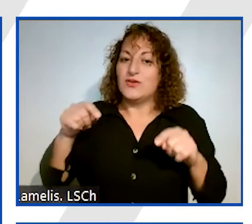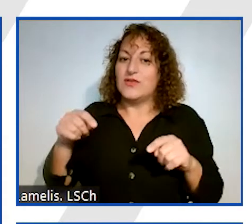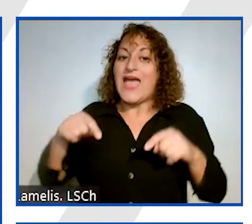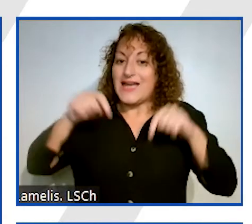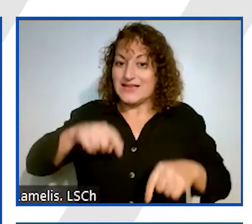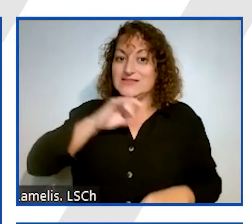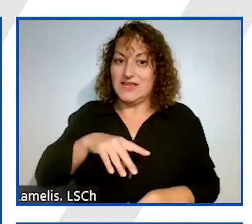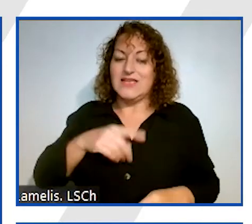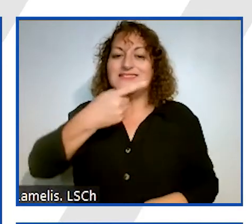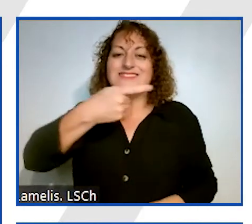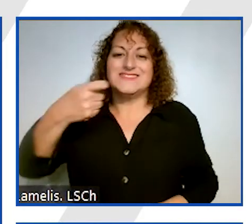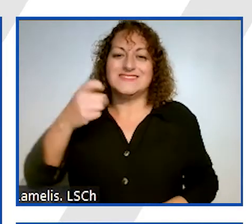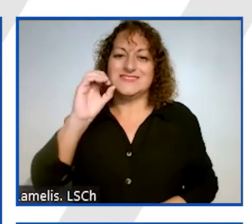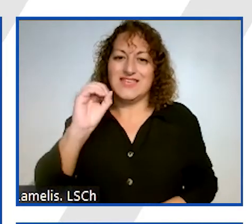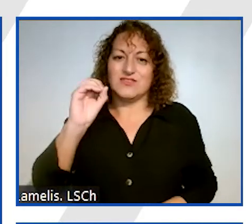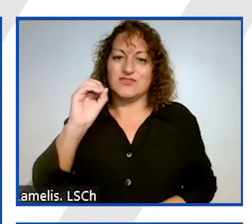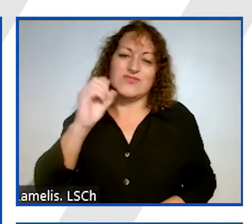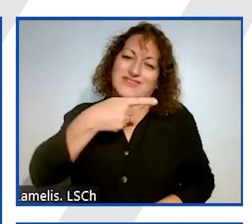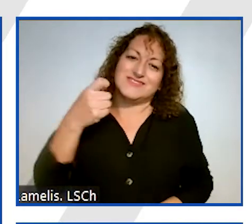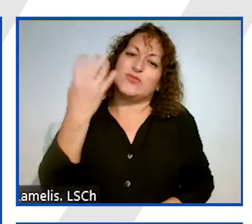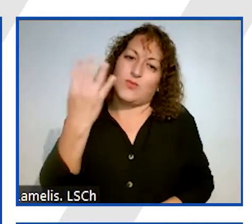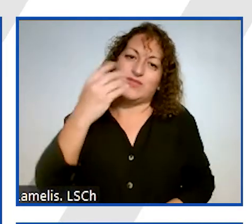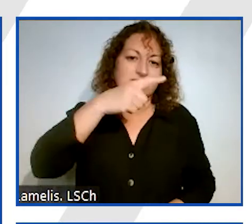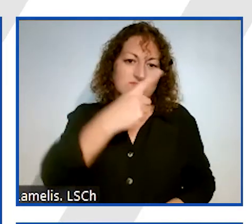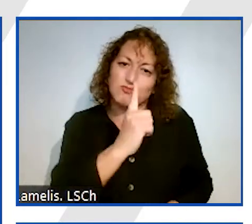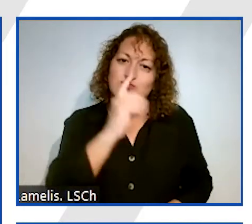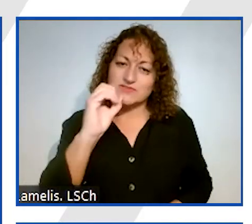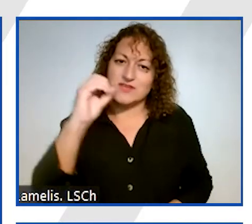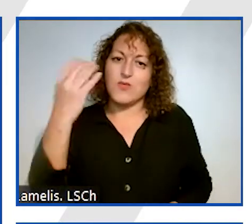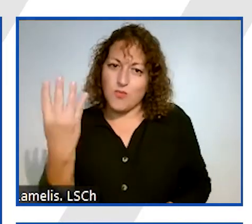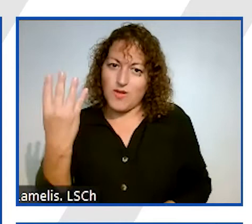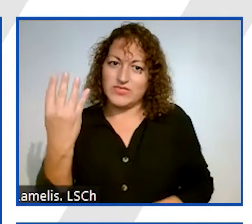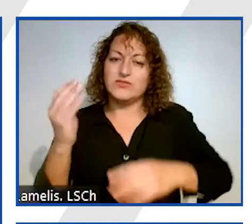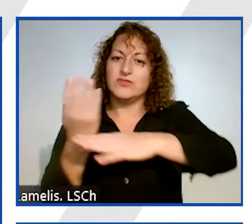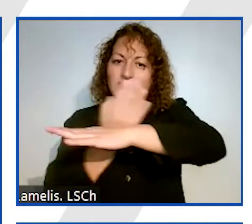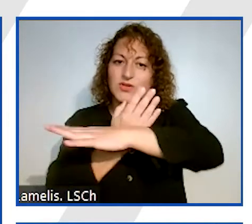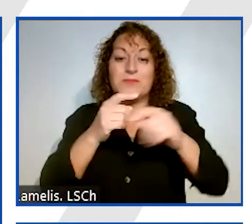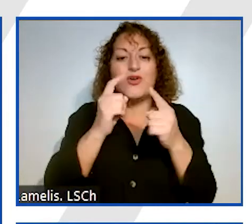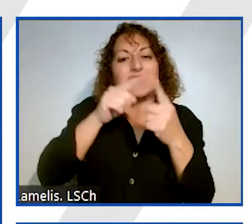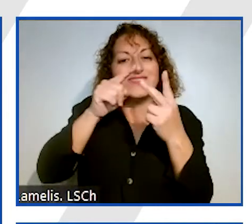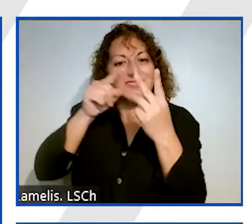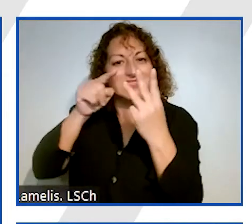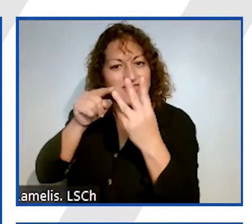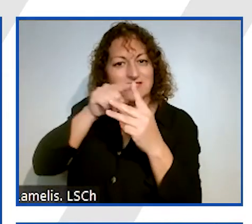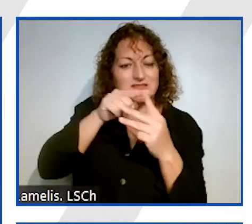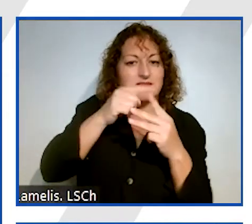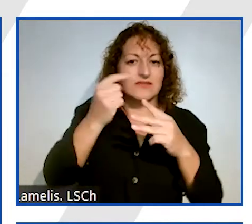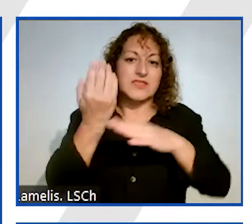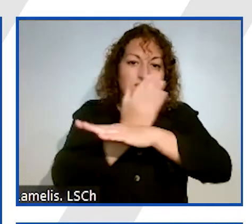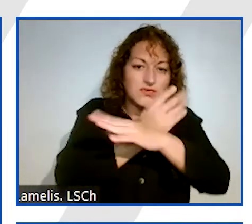hay 104 especies, ¿ya? De tiburones, o sea, de los tres conjuntos. Hablamos de tiburones, rayas y